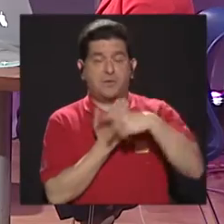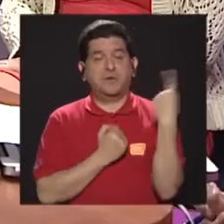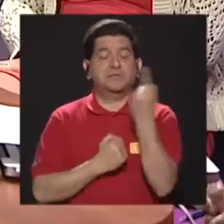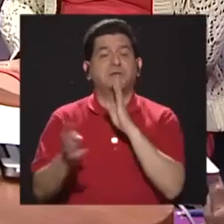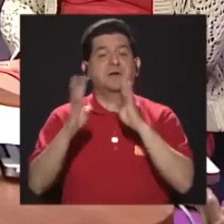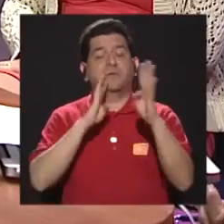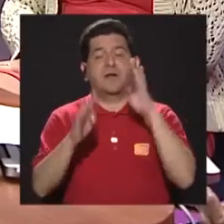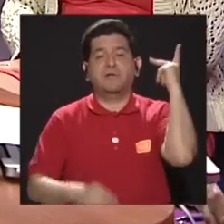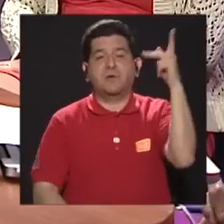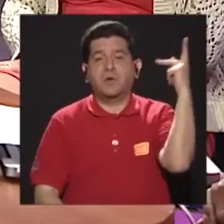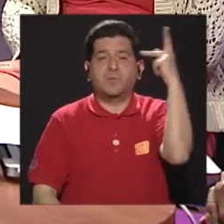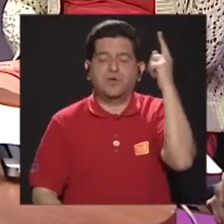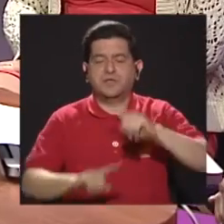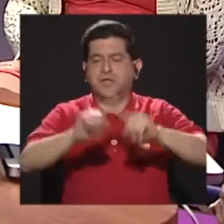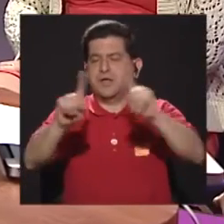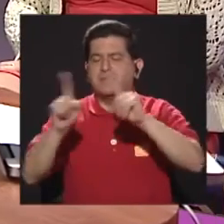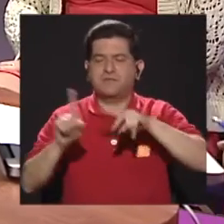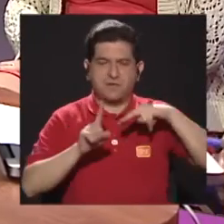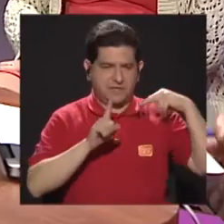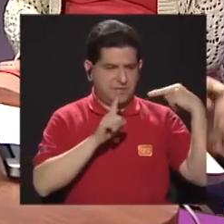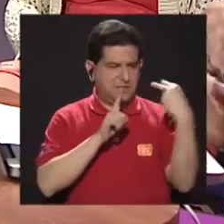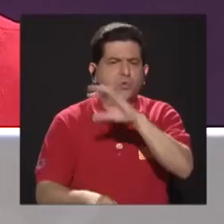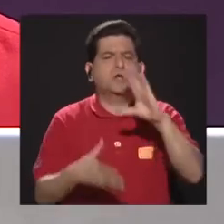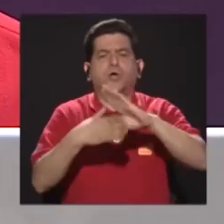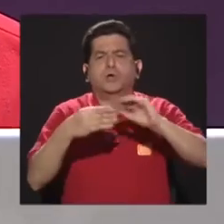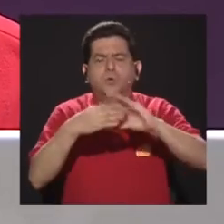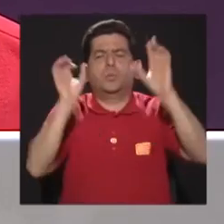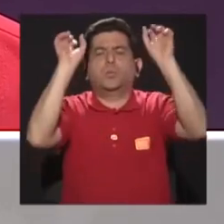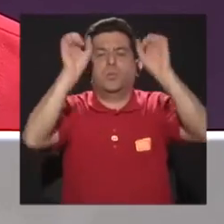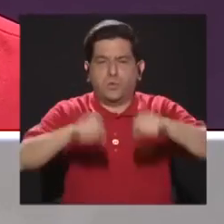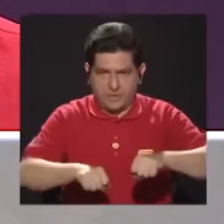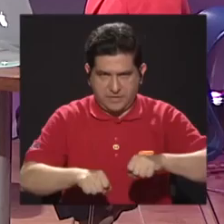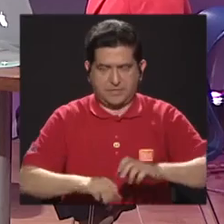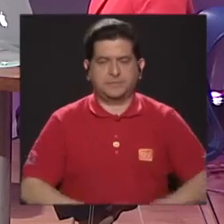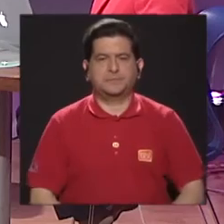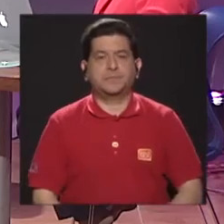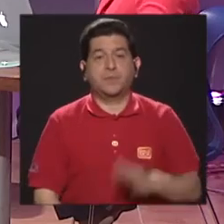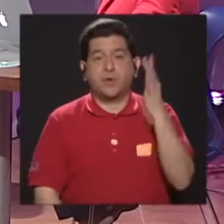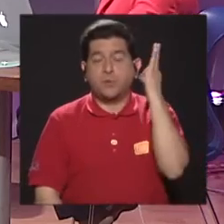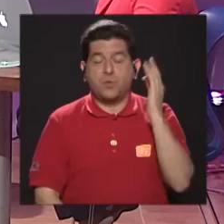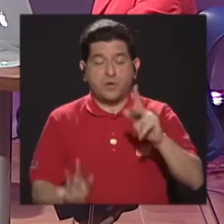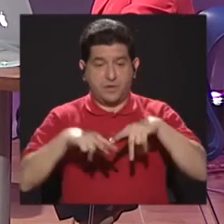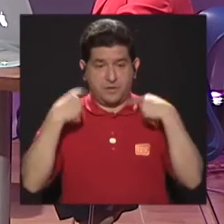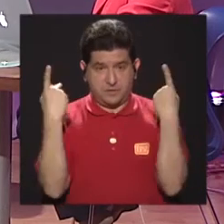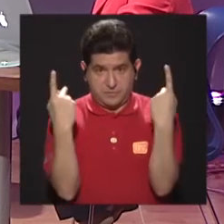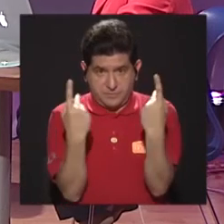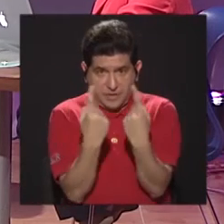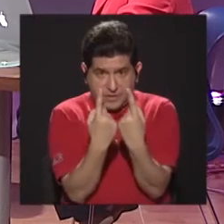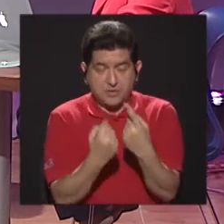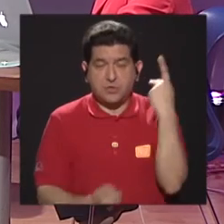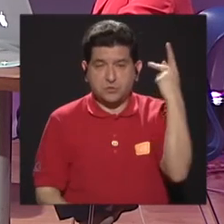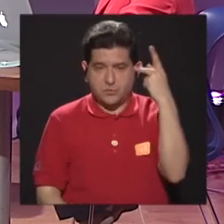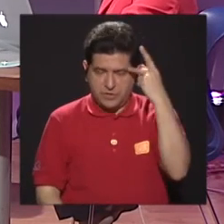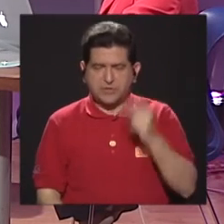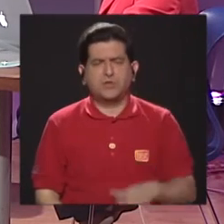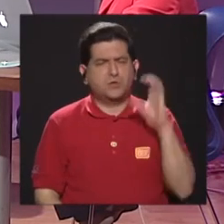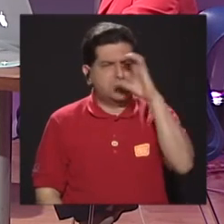de política desde diversas miradas femeninas. Las mujeres de los partidos políticos por la paridad